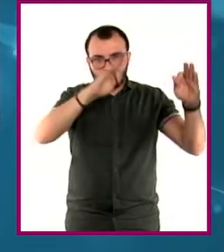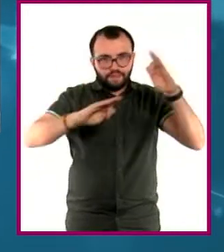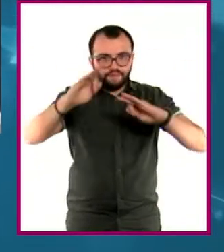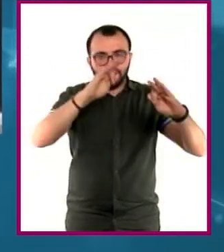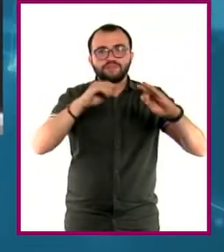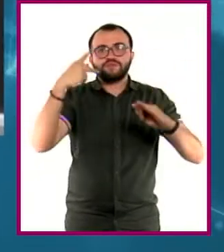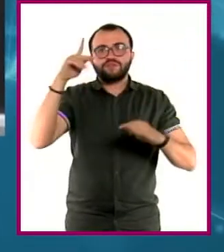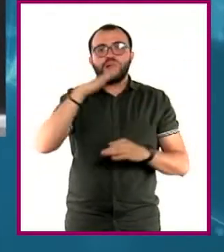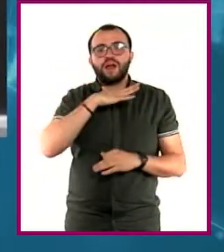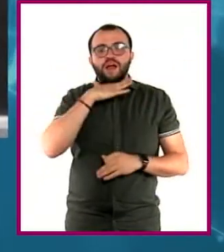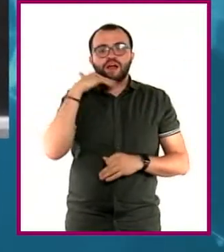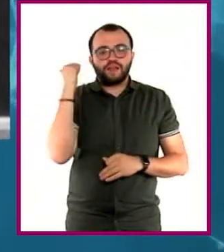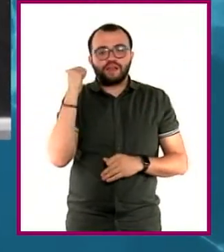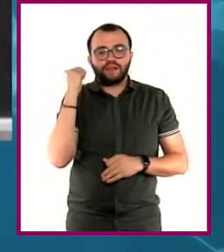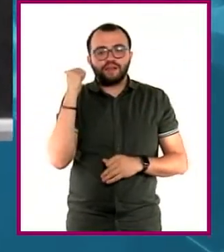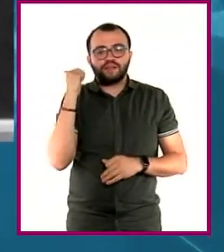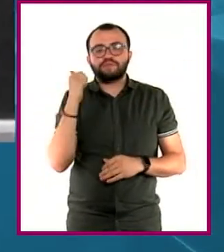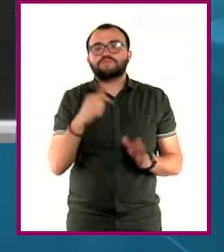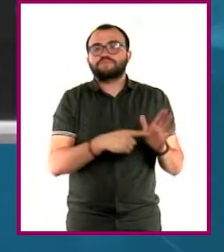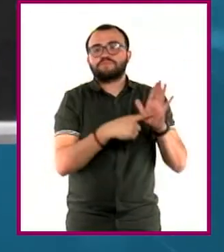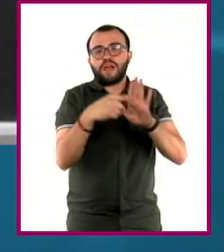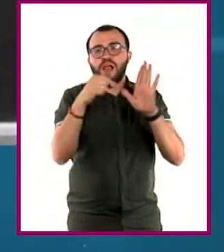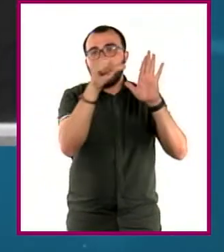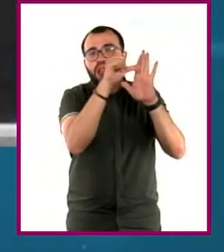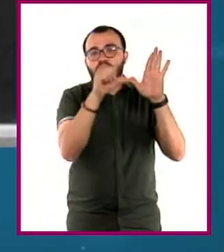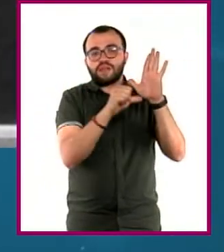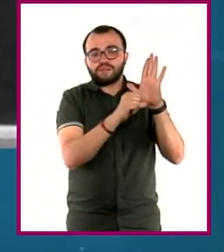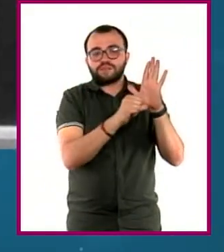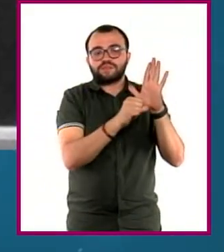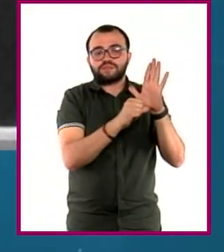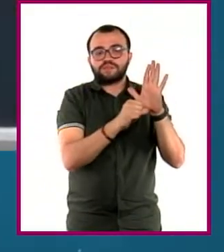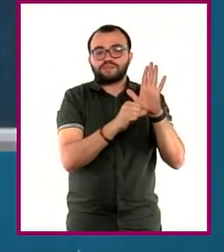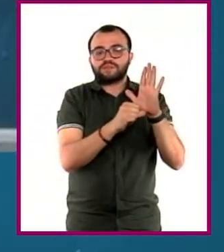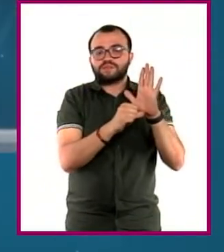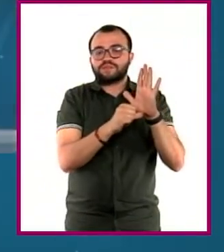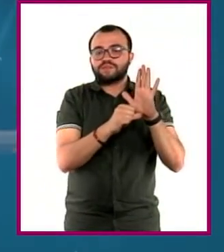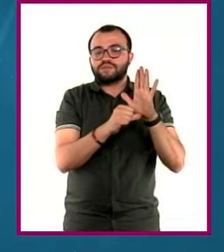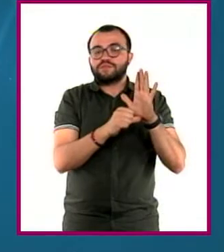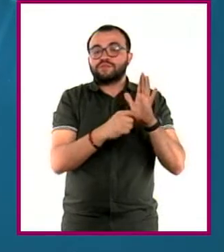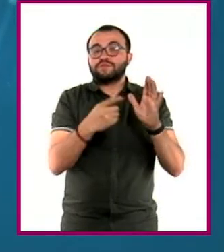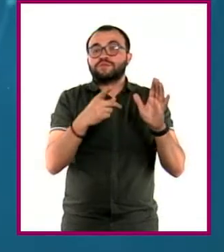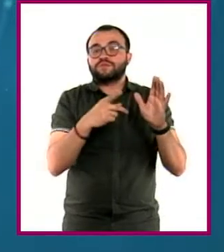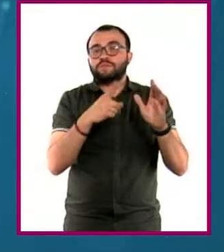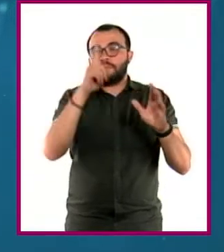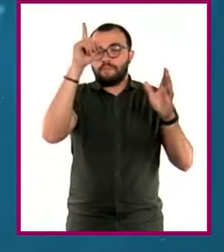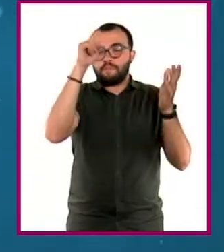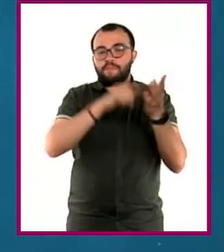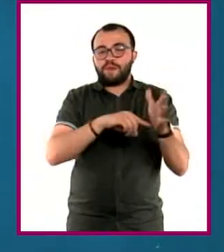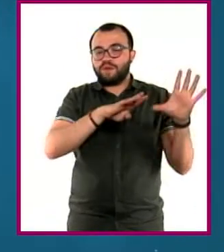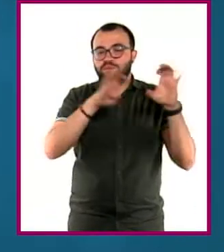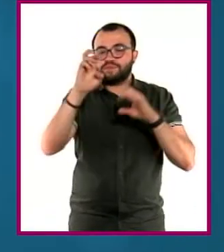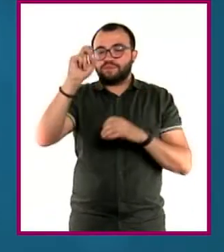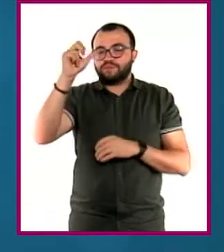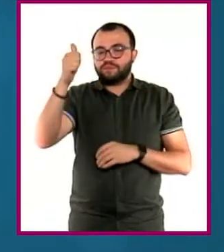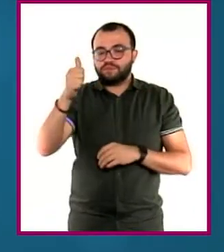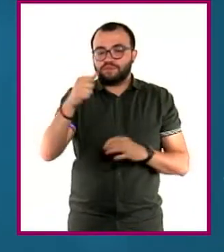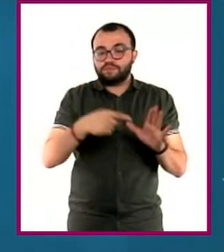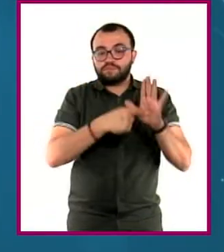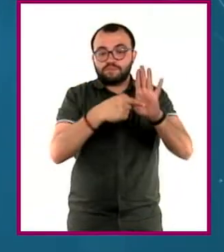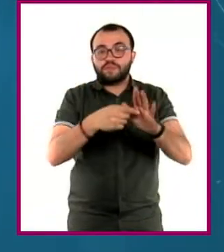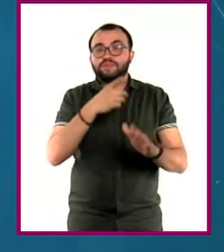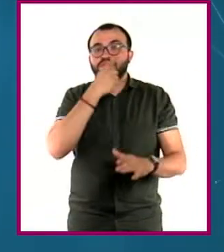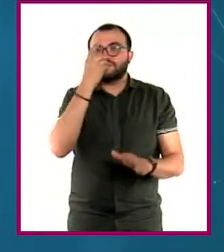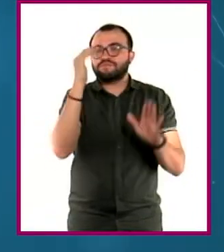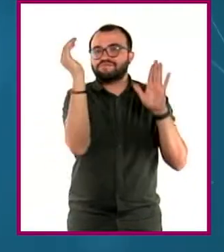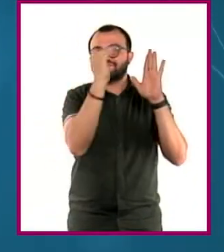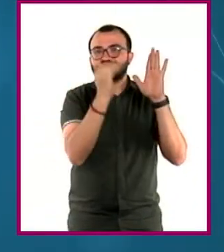Hans Bethe, en su artículo La producción de energía en las estrellas, publicado en 1936, hizo una